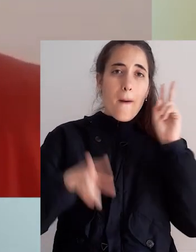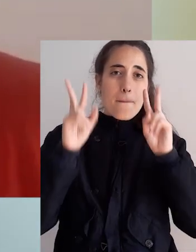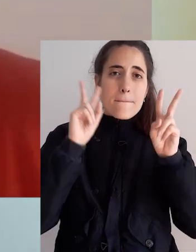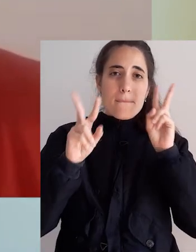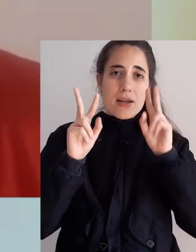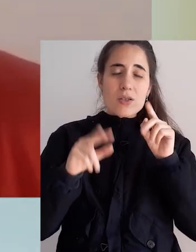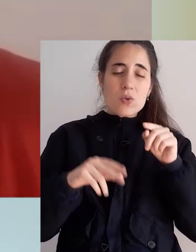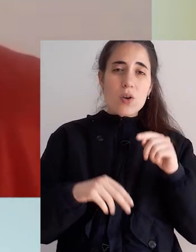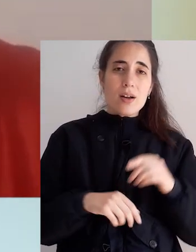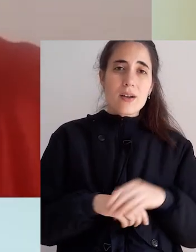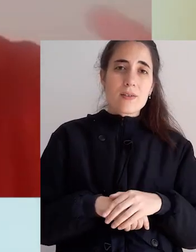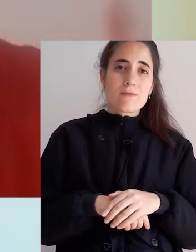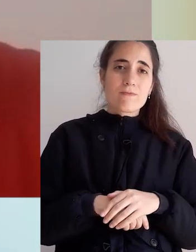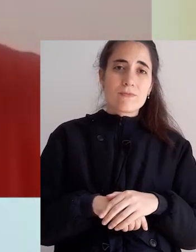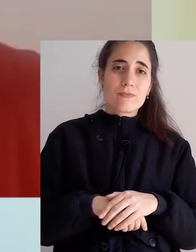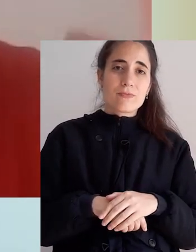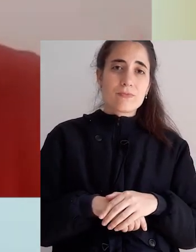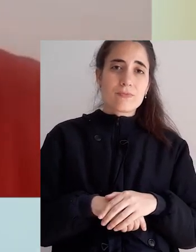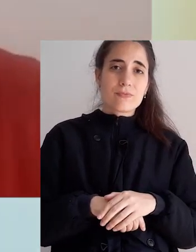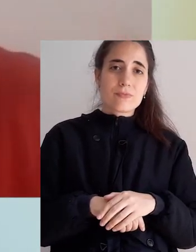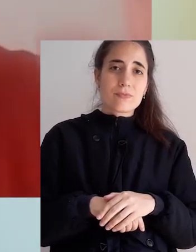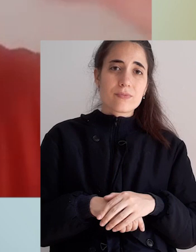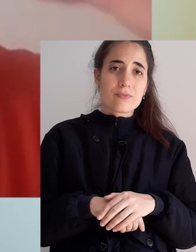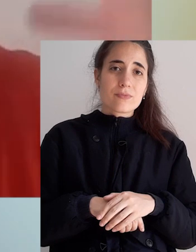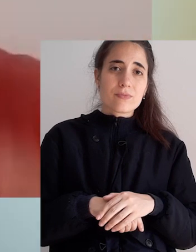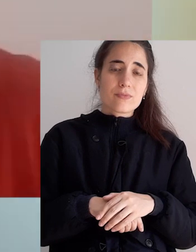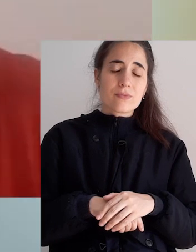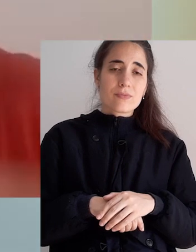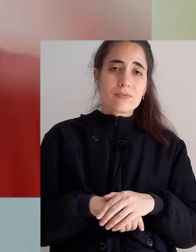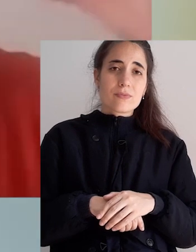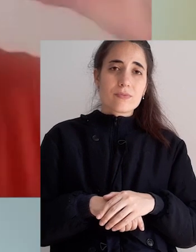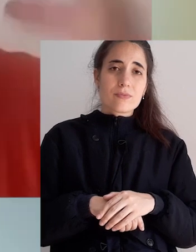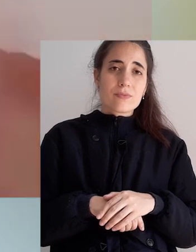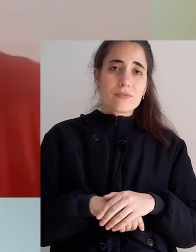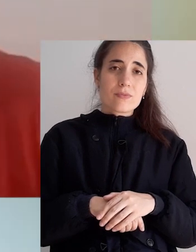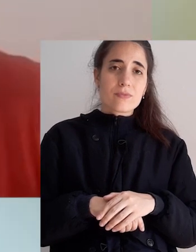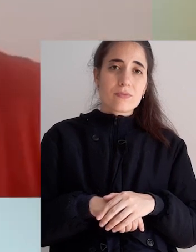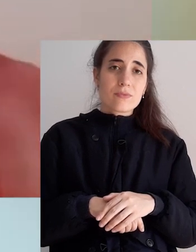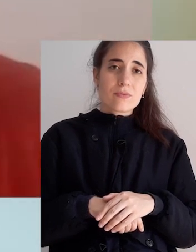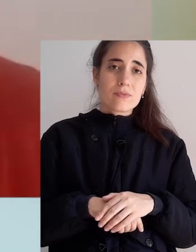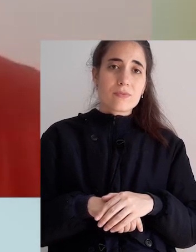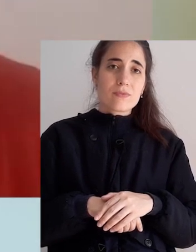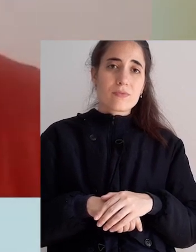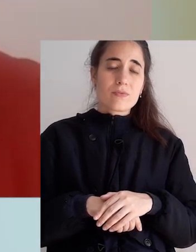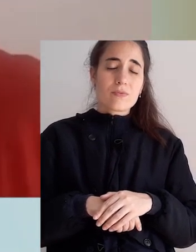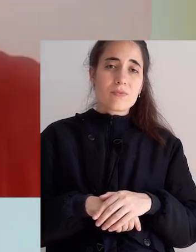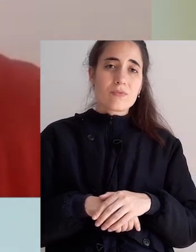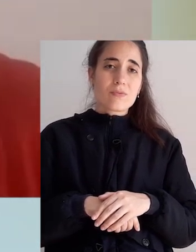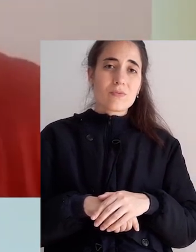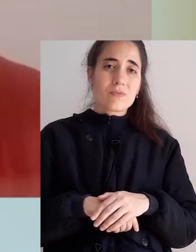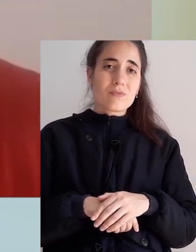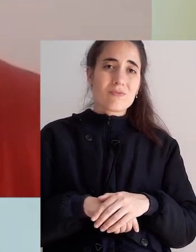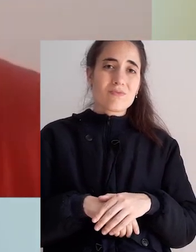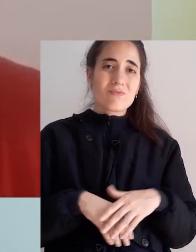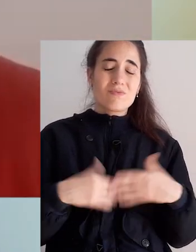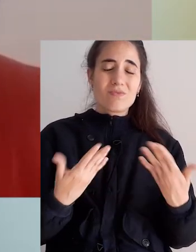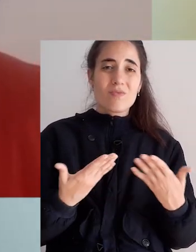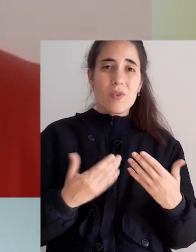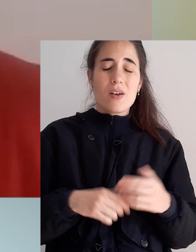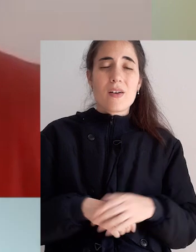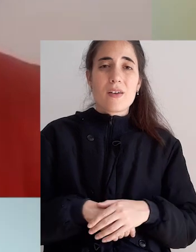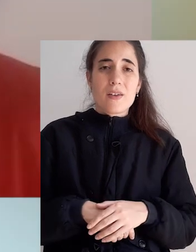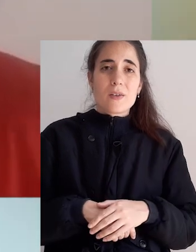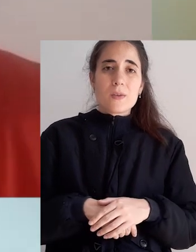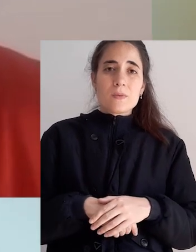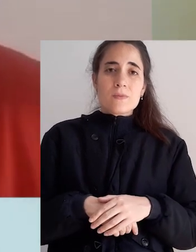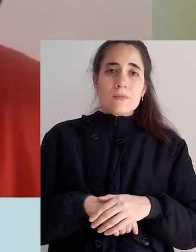antecedentes. Acá se eligió a alguien con antecedentes, con todo lo que decía y cumplió todo. Viene